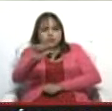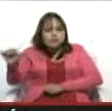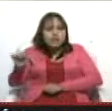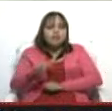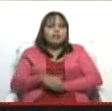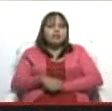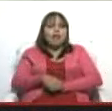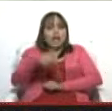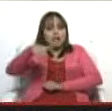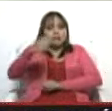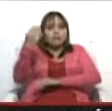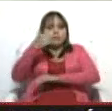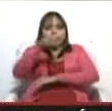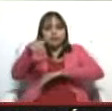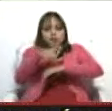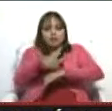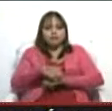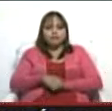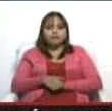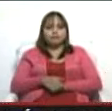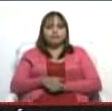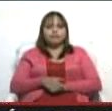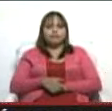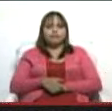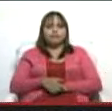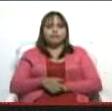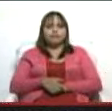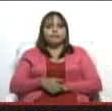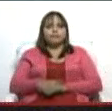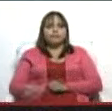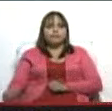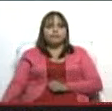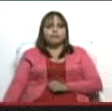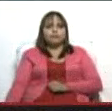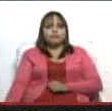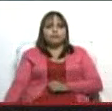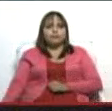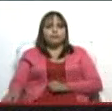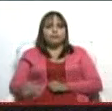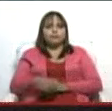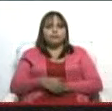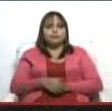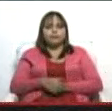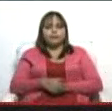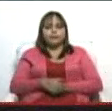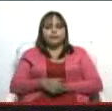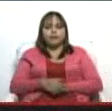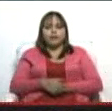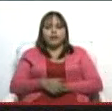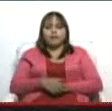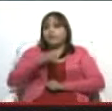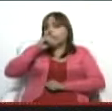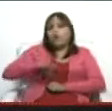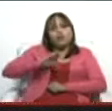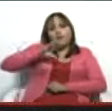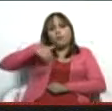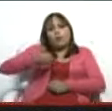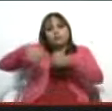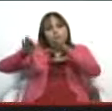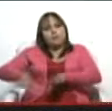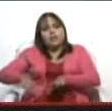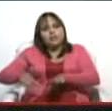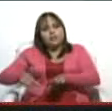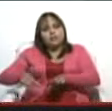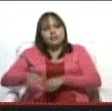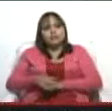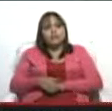desde acá, desde el Palacio Federal, diputado? La rueda de la historia no se puede detener, Rafael. Y estamos en un momento